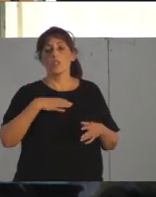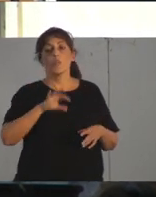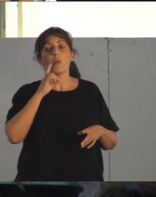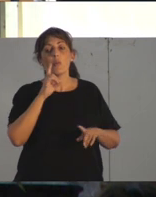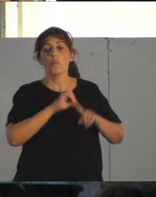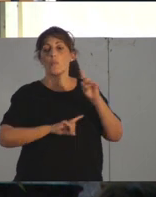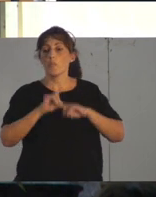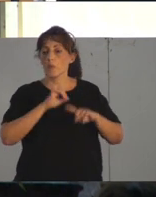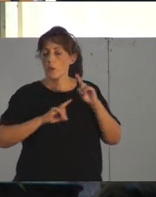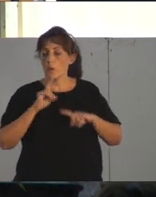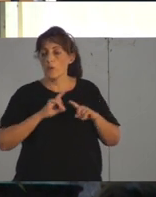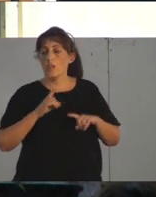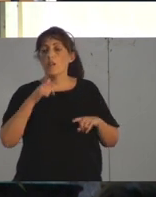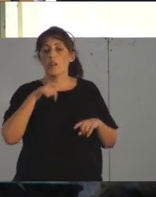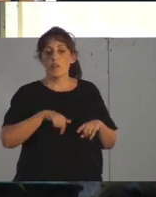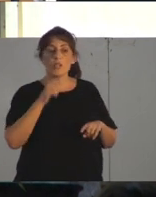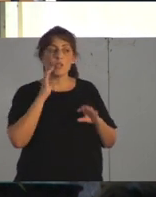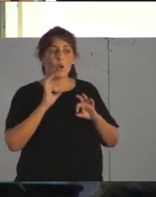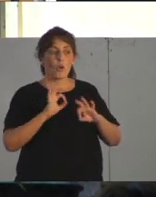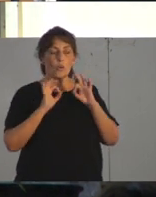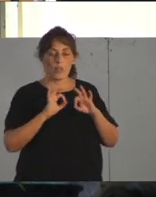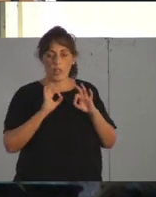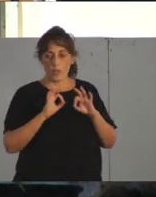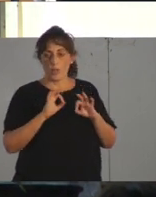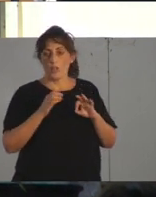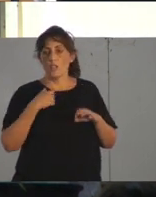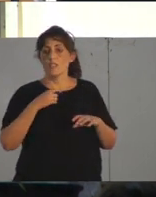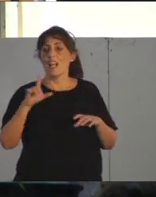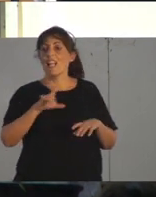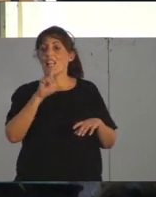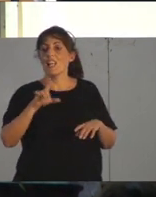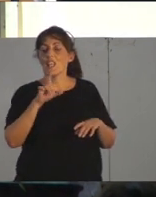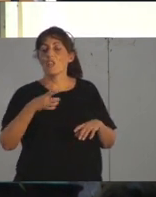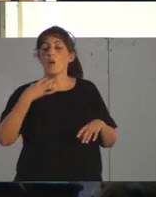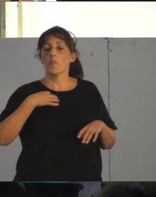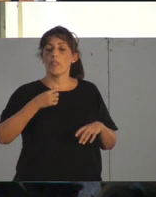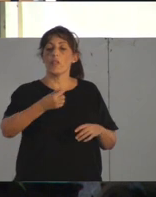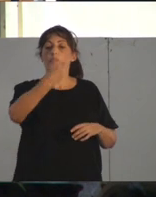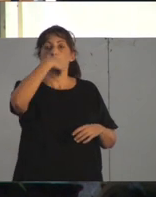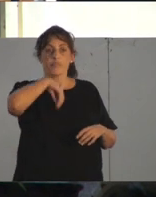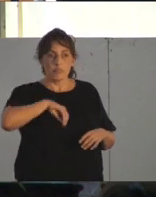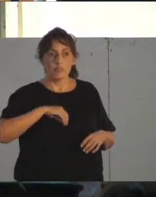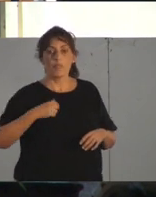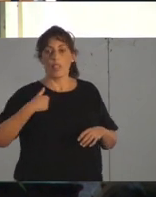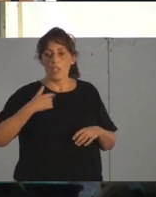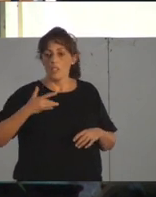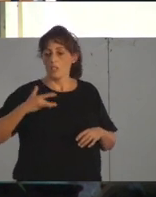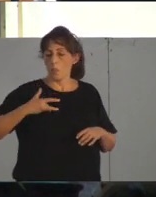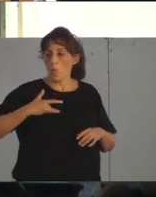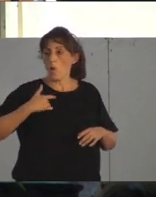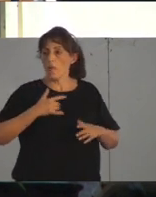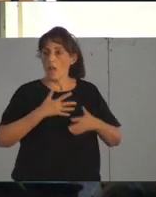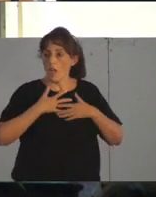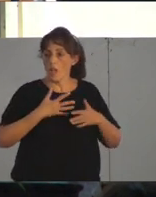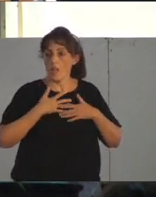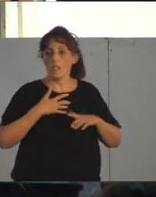La coordinación tiene que ser más fina para evitar que el líquido vaya a la vía respiratoria en vez de a la vía digestiva. Si hay algún problema